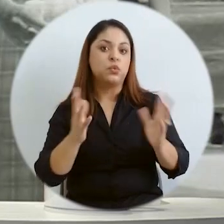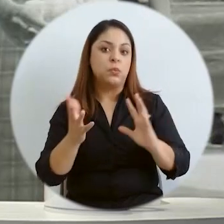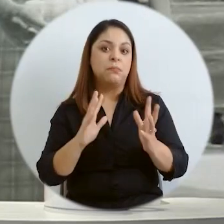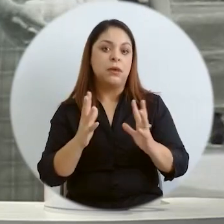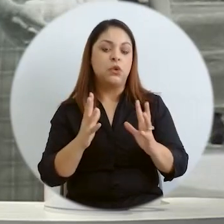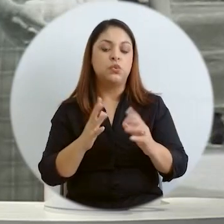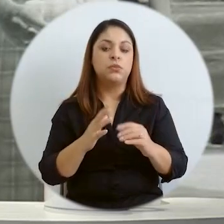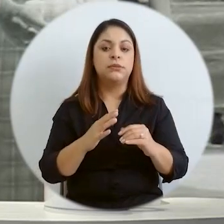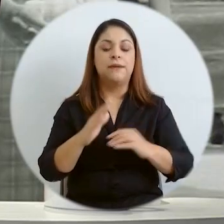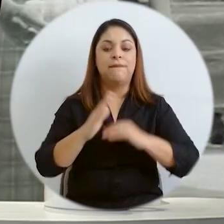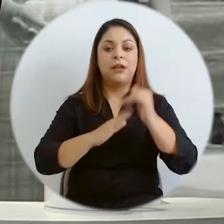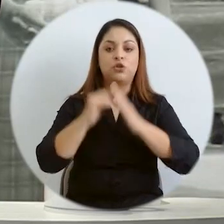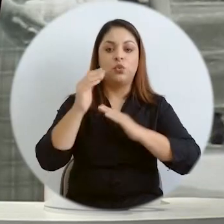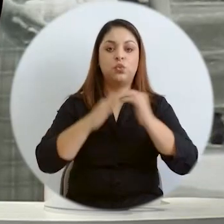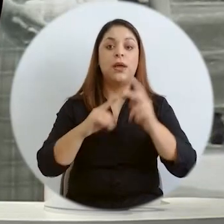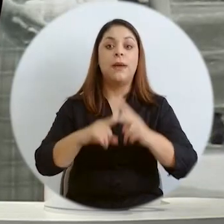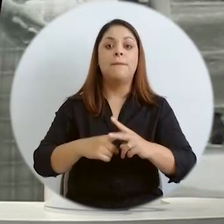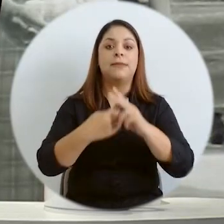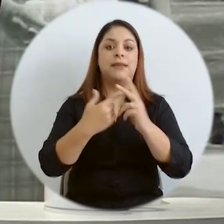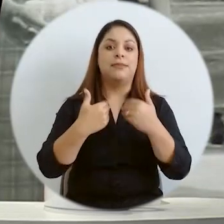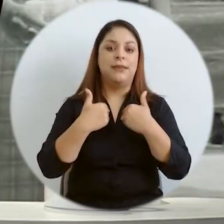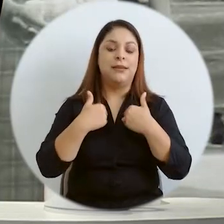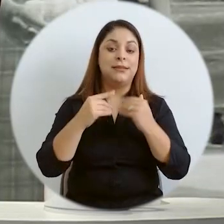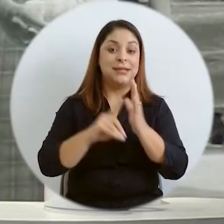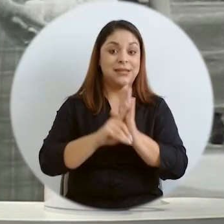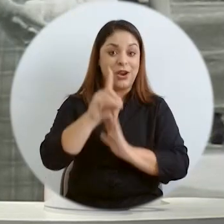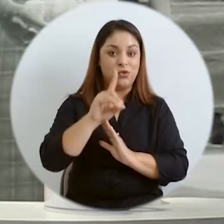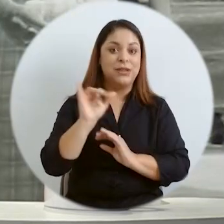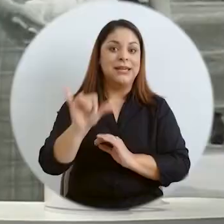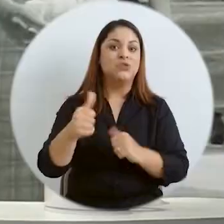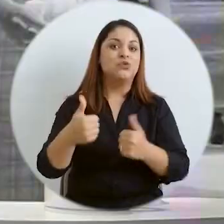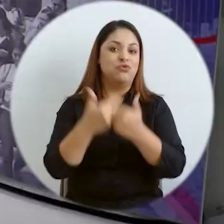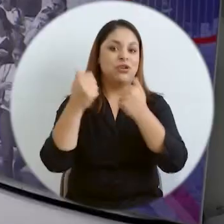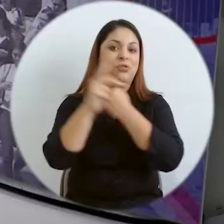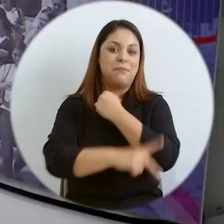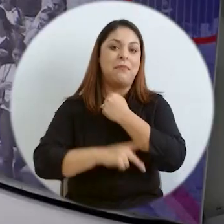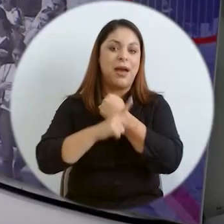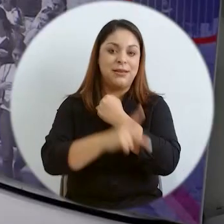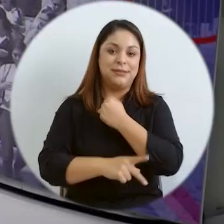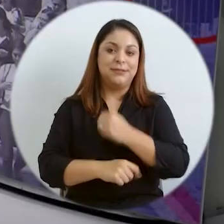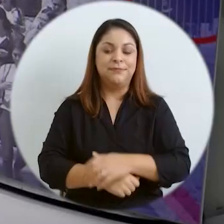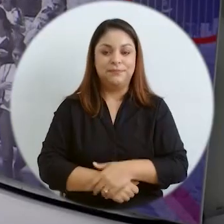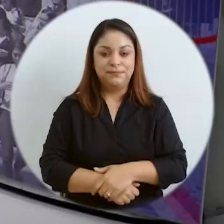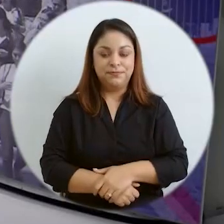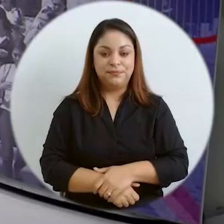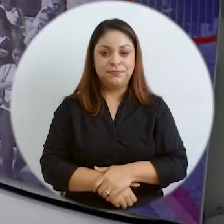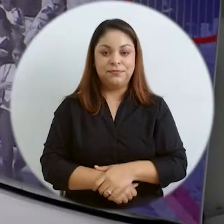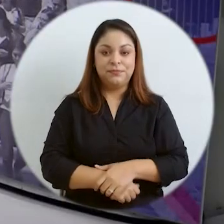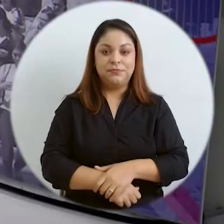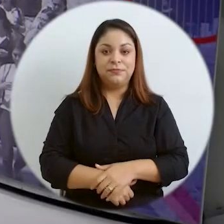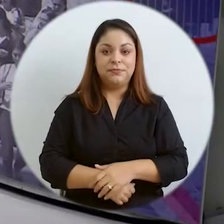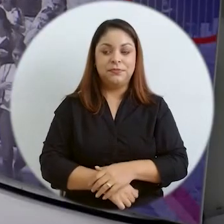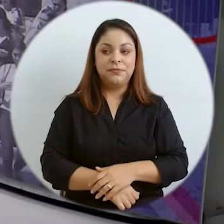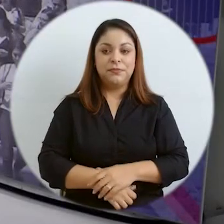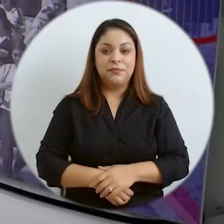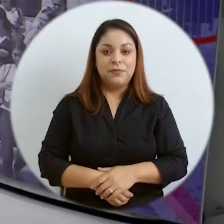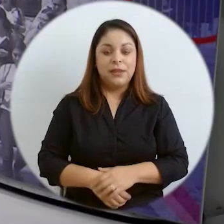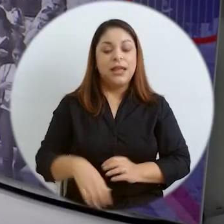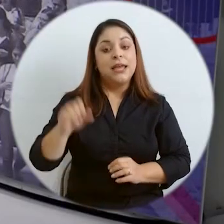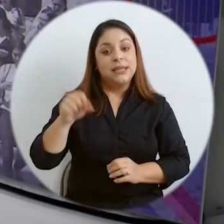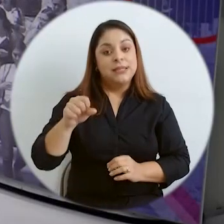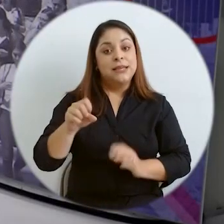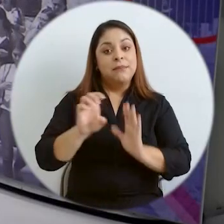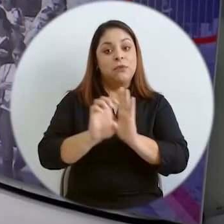infraestructura donde se comienza a generar el desarrollo. Sí. Y ese es un reto país. Sí, es que el tema, por ejemplo, de cómo es que esto ha